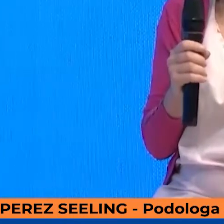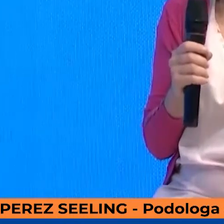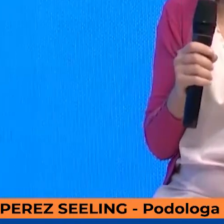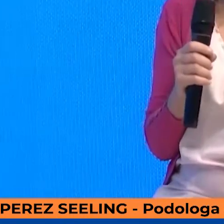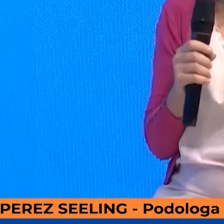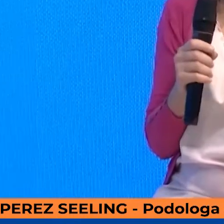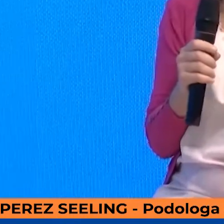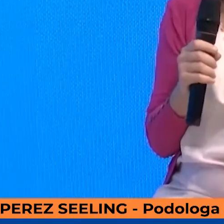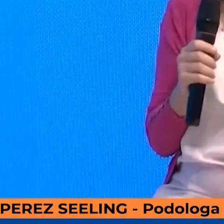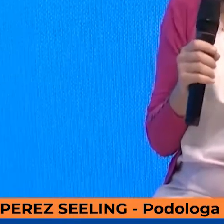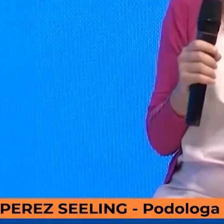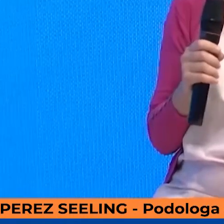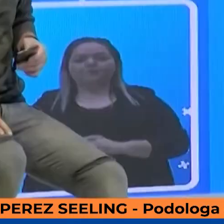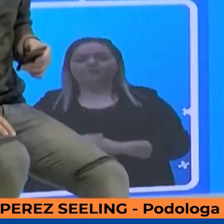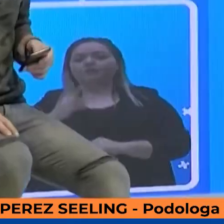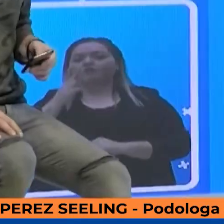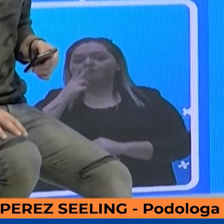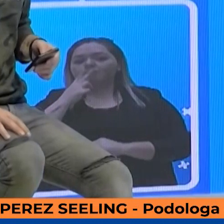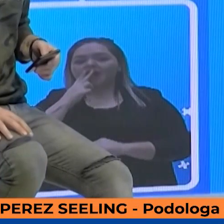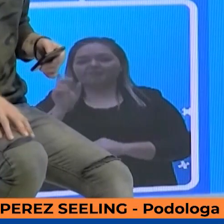muy interesante, che, la verdad, para tener en cuenta.